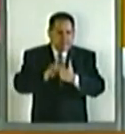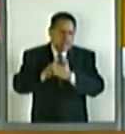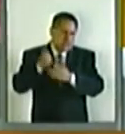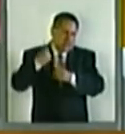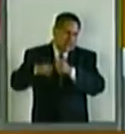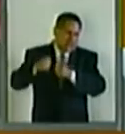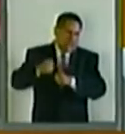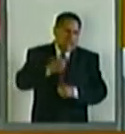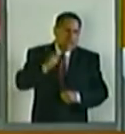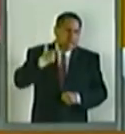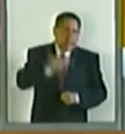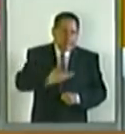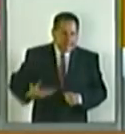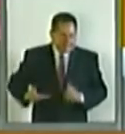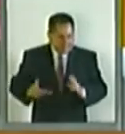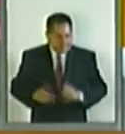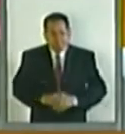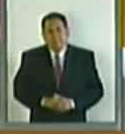pasado.